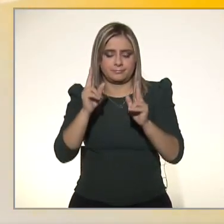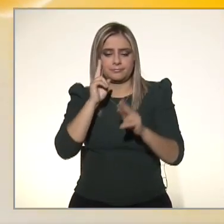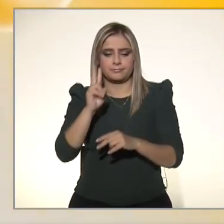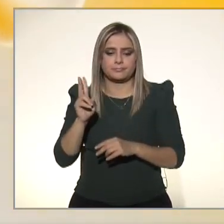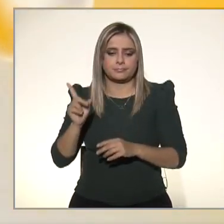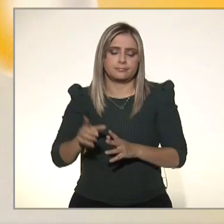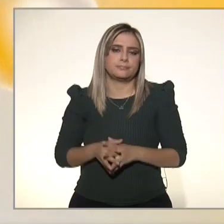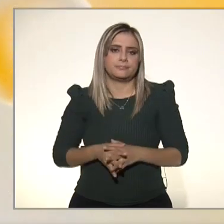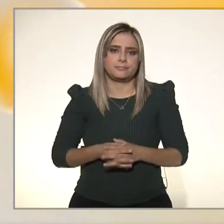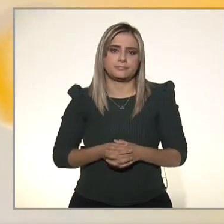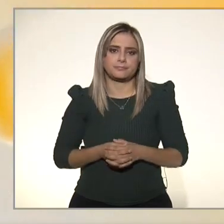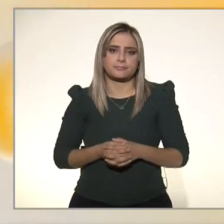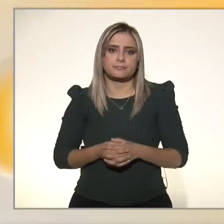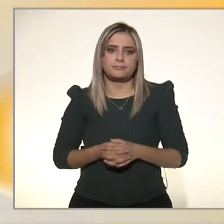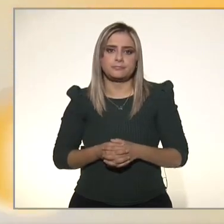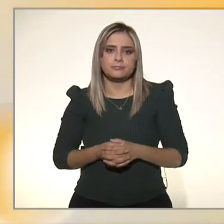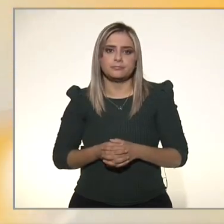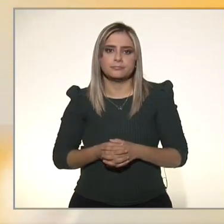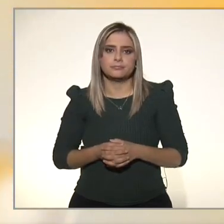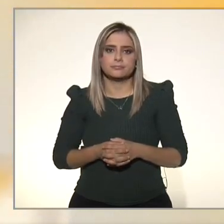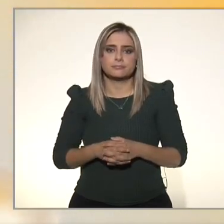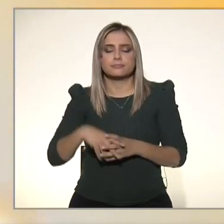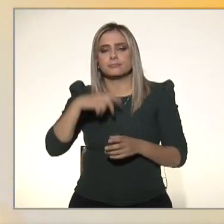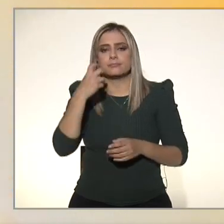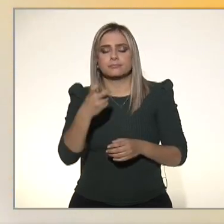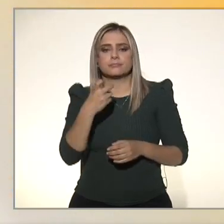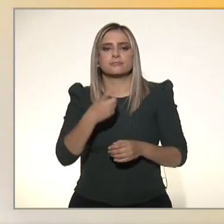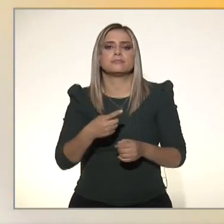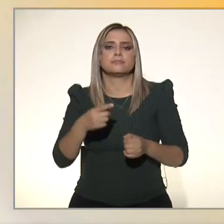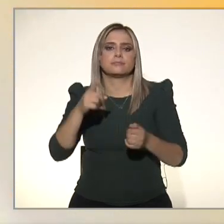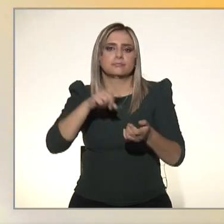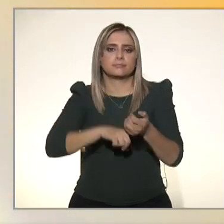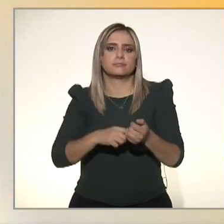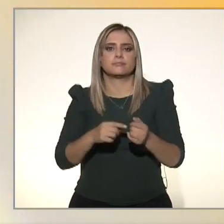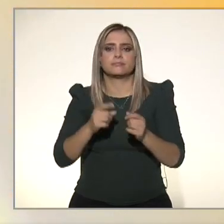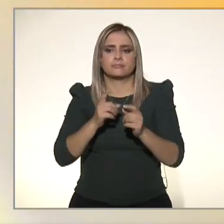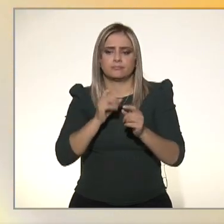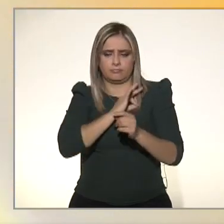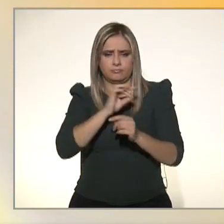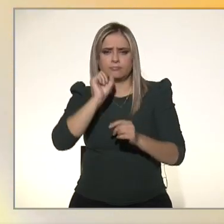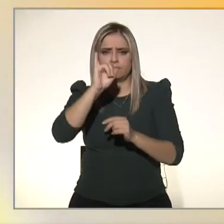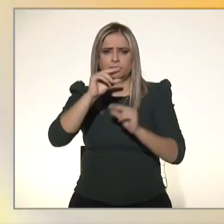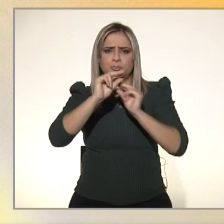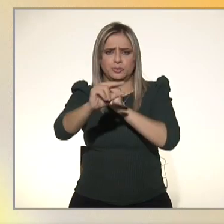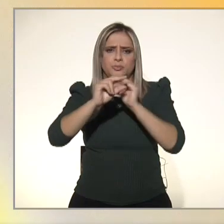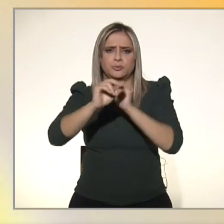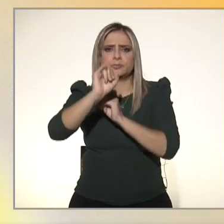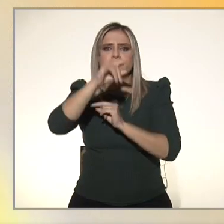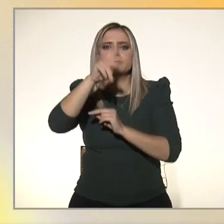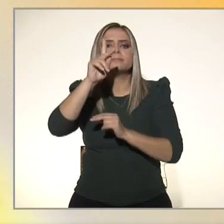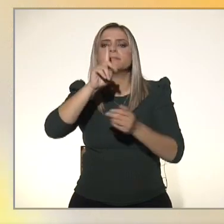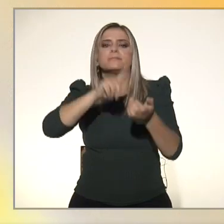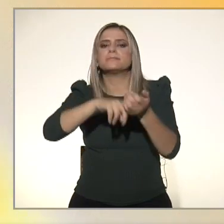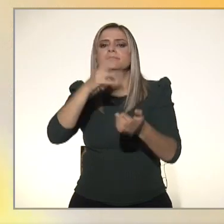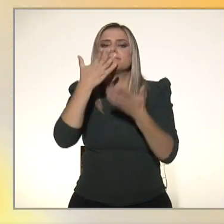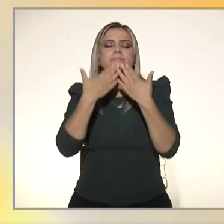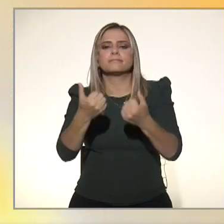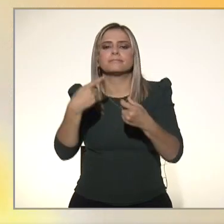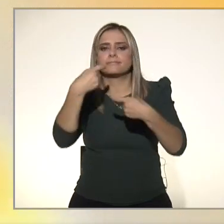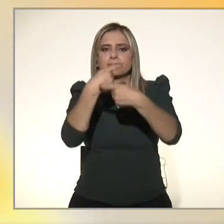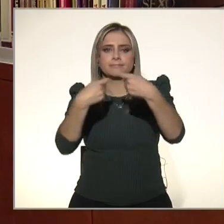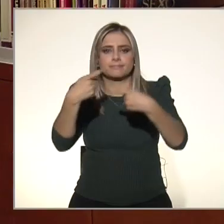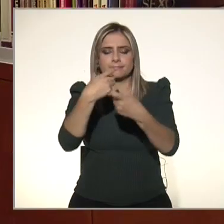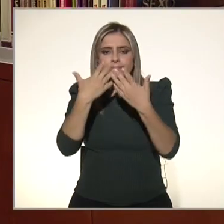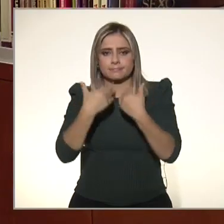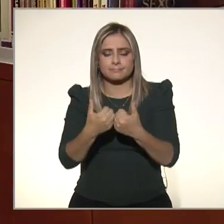de la producción del semen, que lo único que modifica es que se queda sin espermatozoides. Hay interés en desarrollar